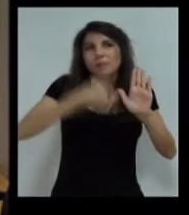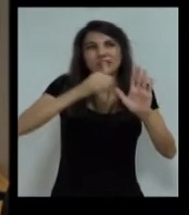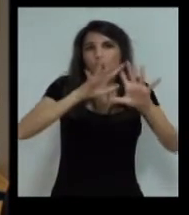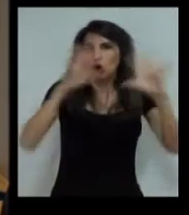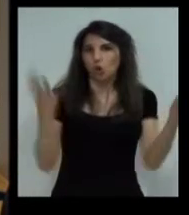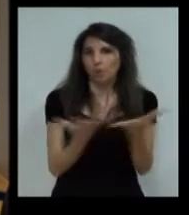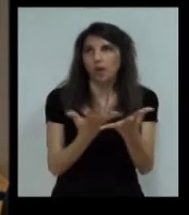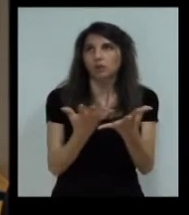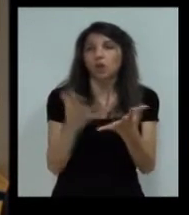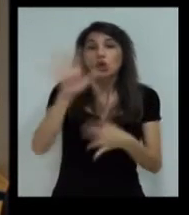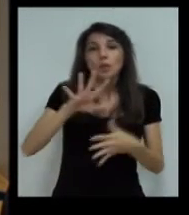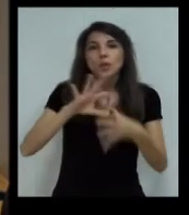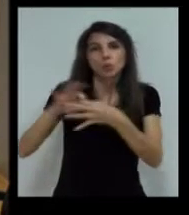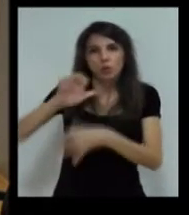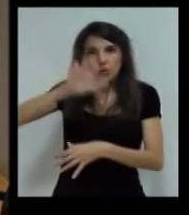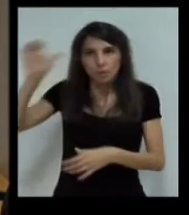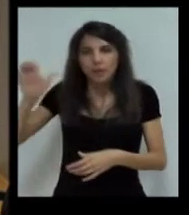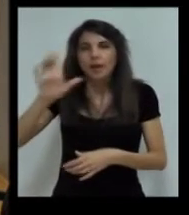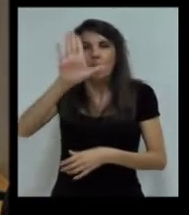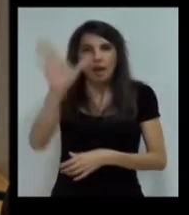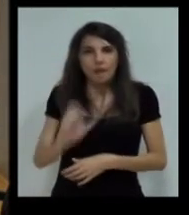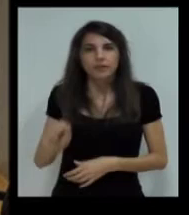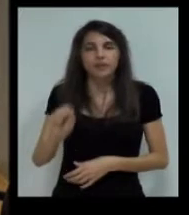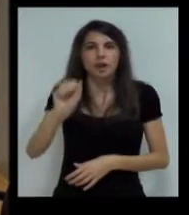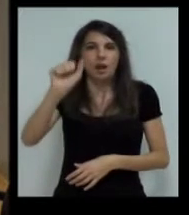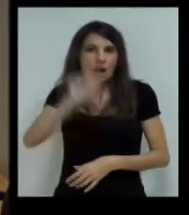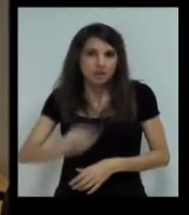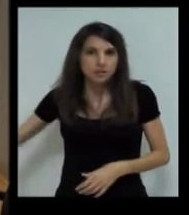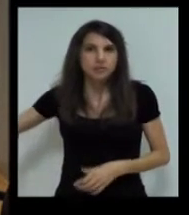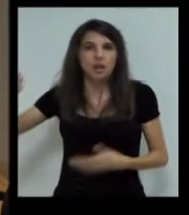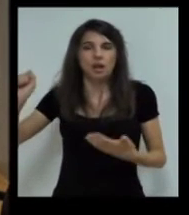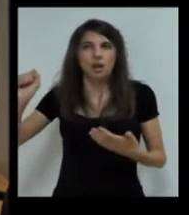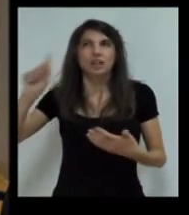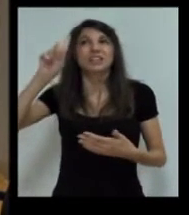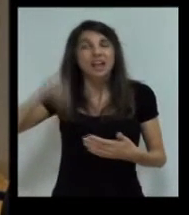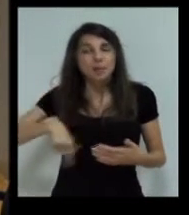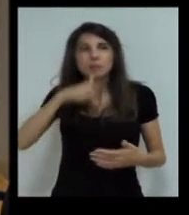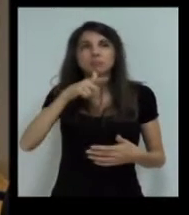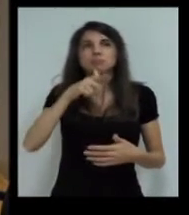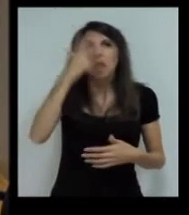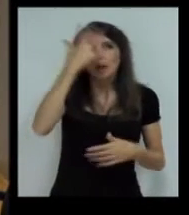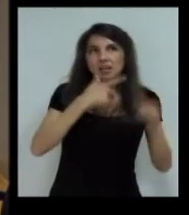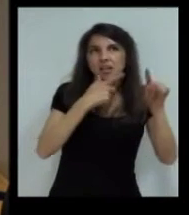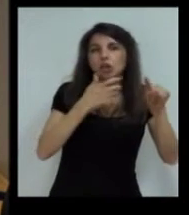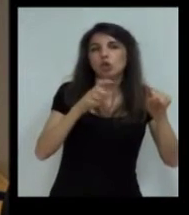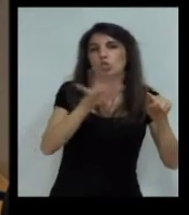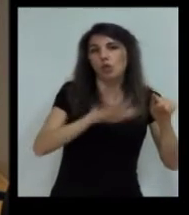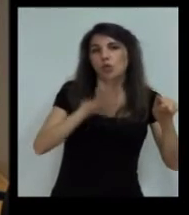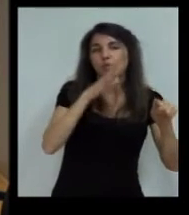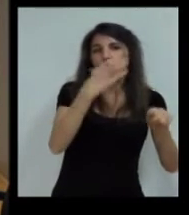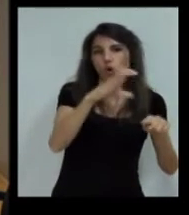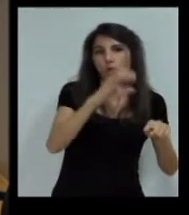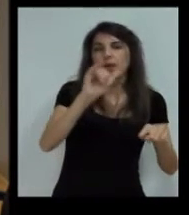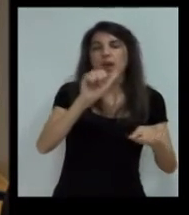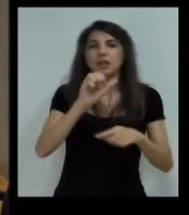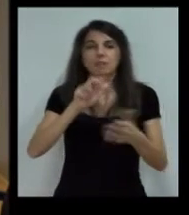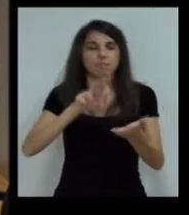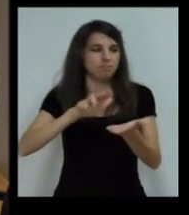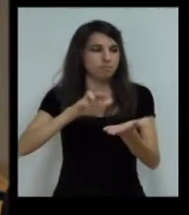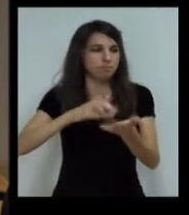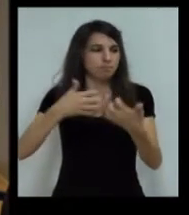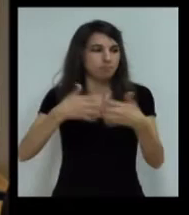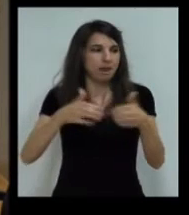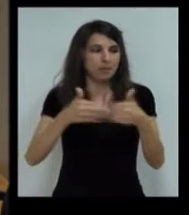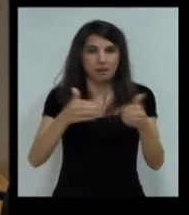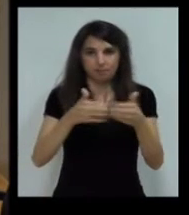Europea, en gran parte de África, en gran parte de Asia, y en el continente americano, en Colombia y Panamá al día de hoy. Con lo